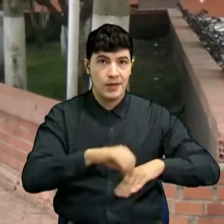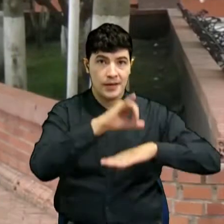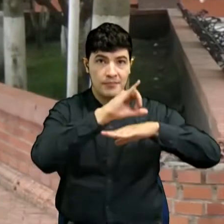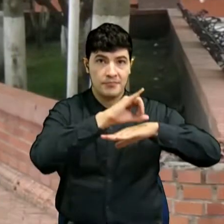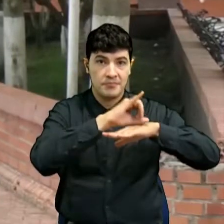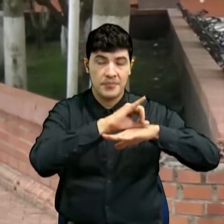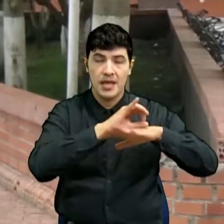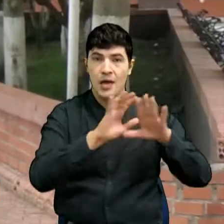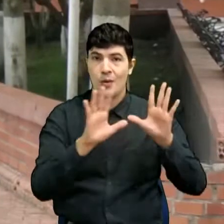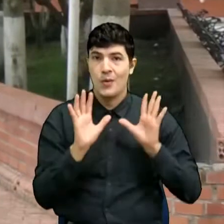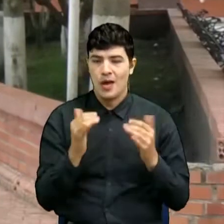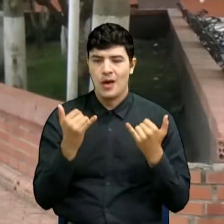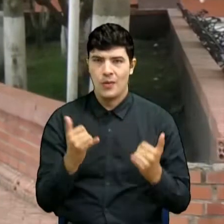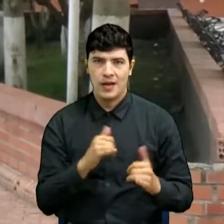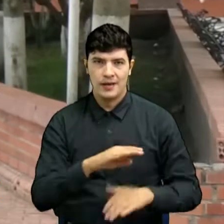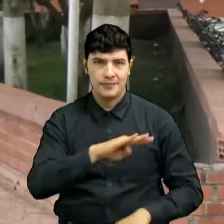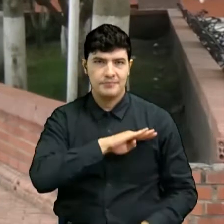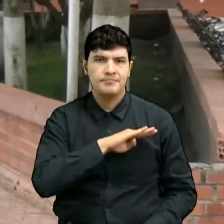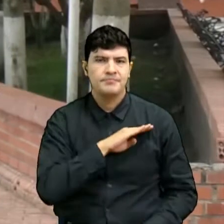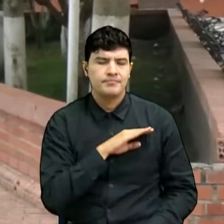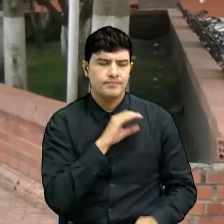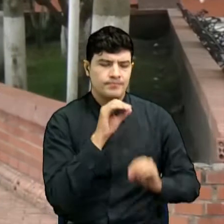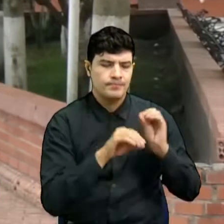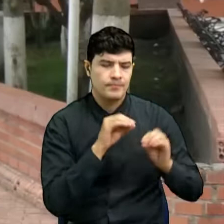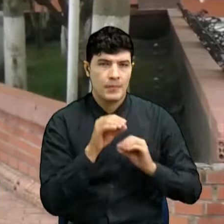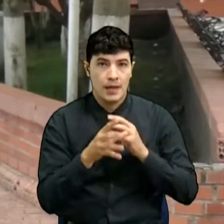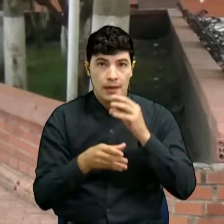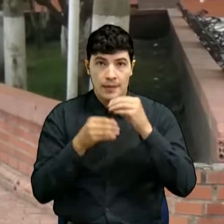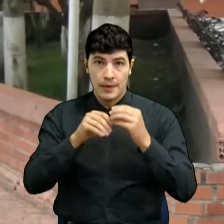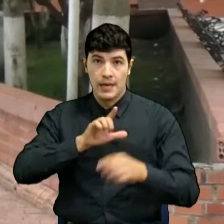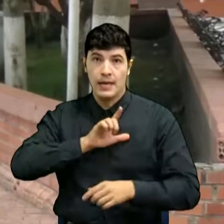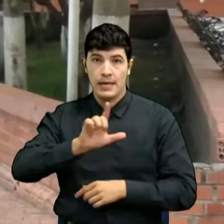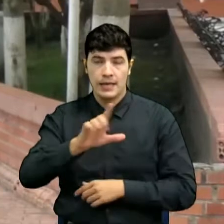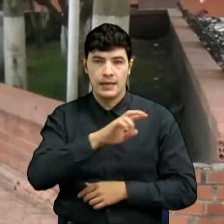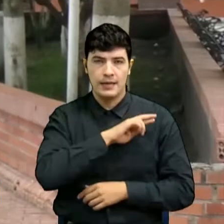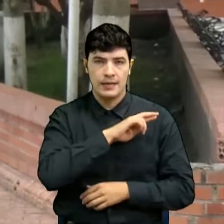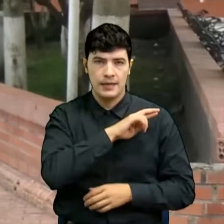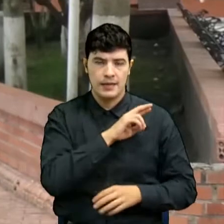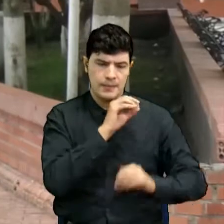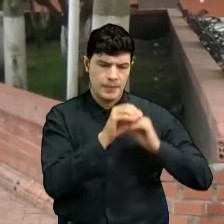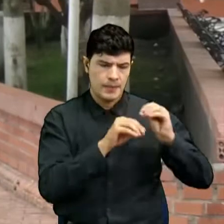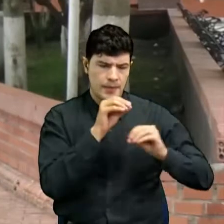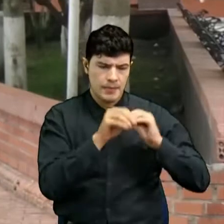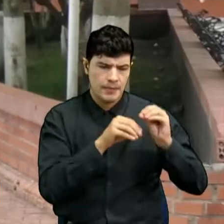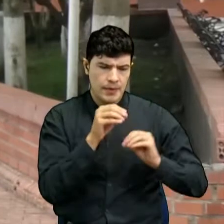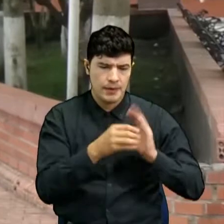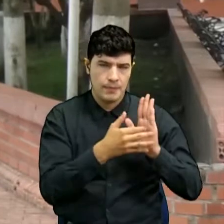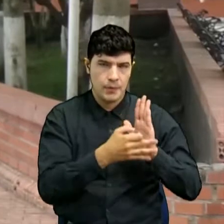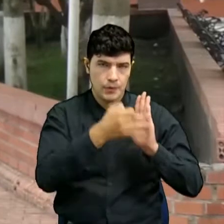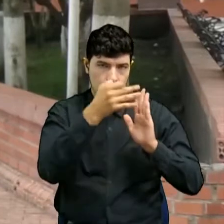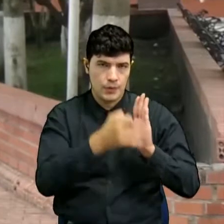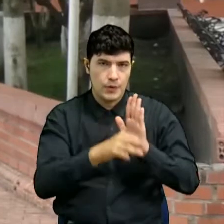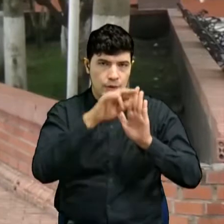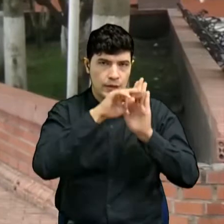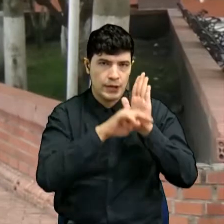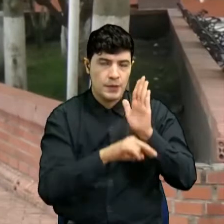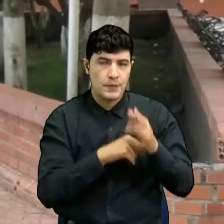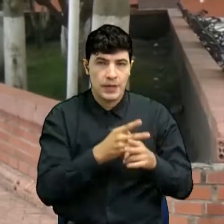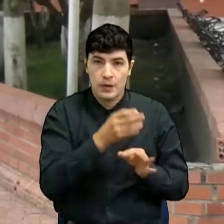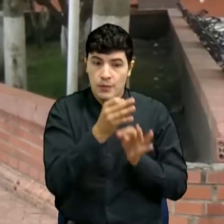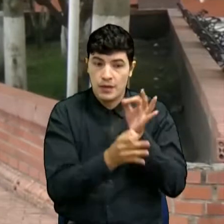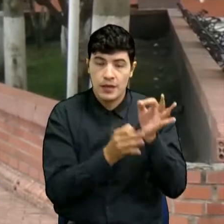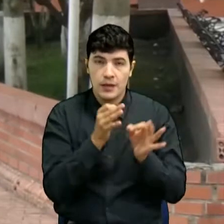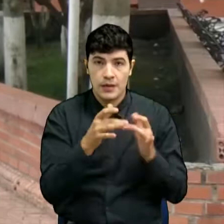Andrés, la Administración Municipal y los líderes espirituales se preparan para implementar los protocolos de bioseguridad